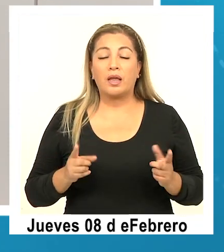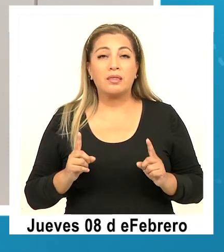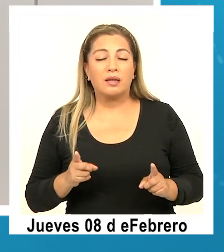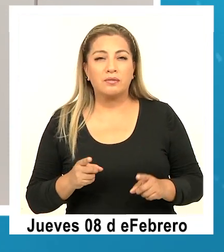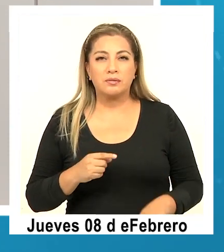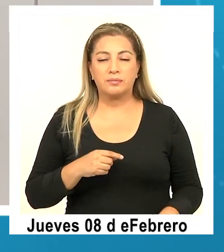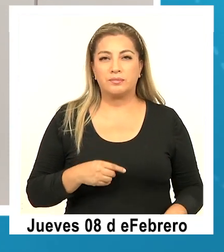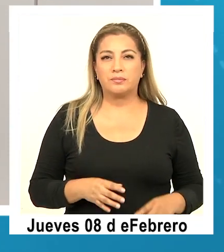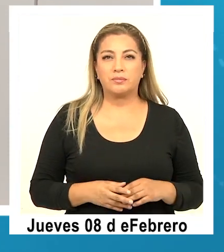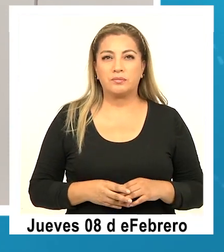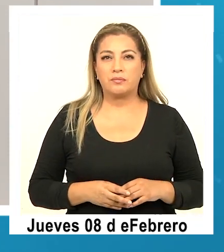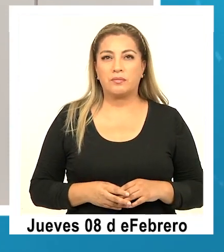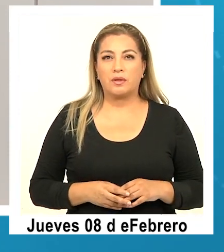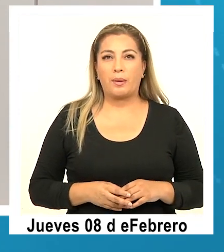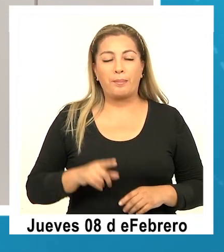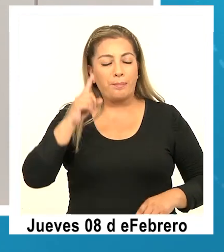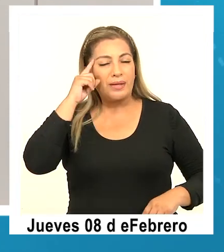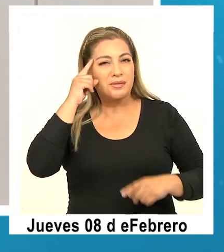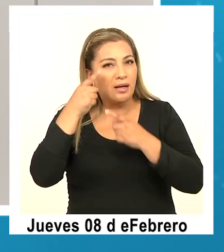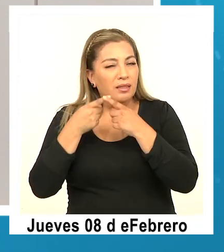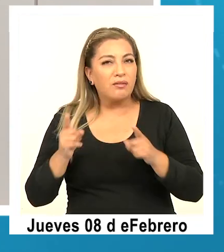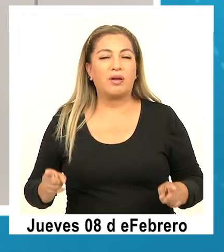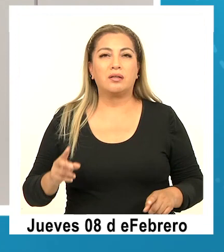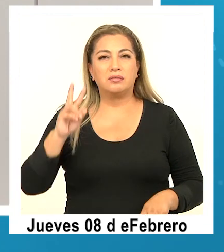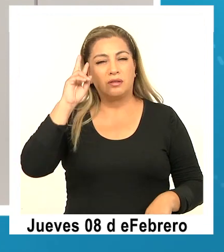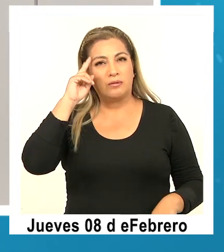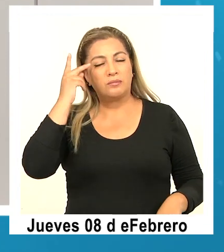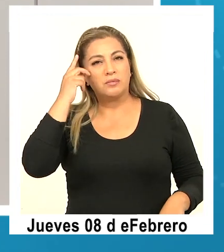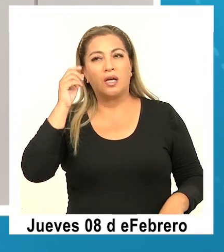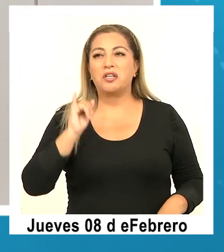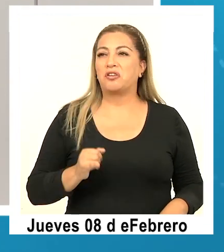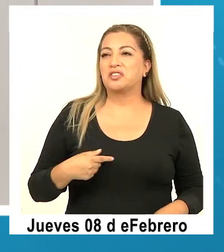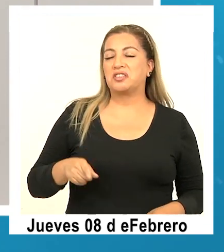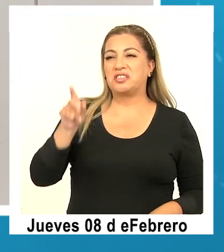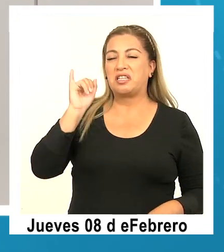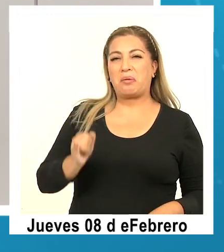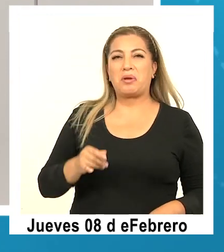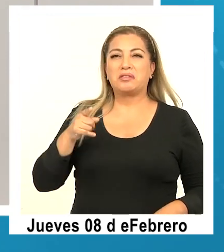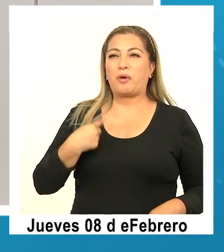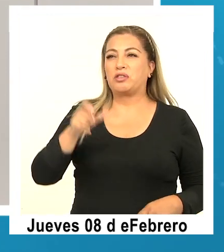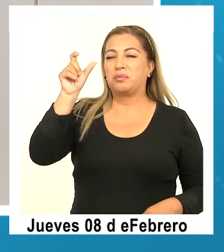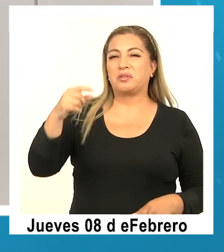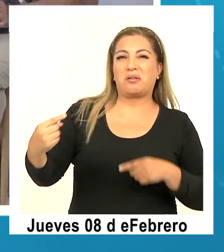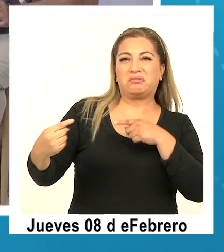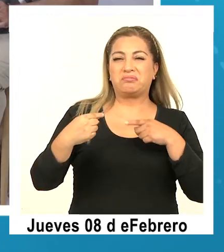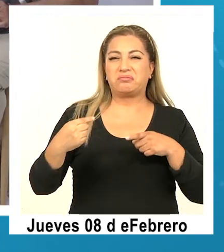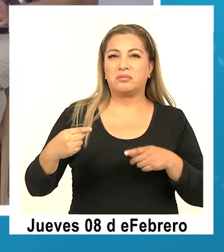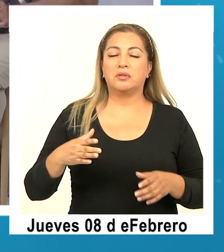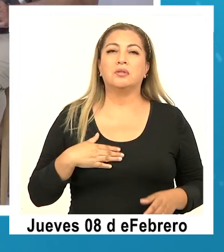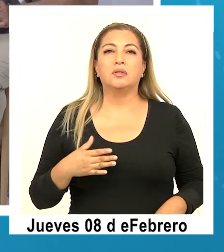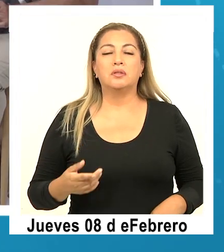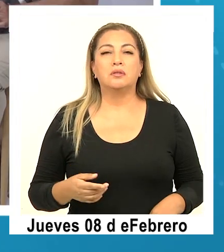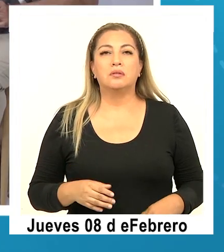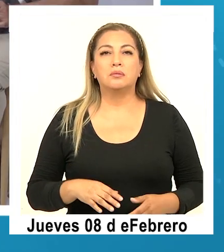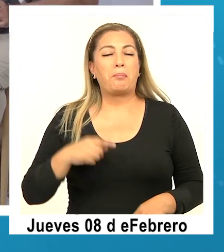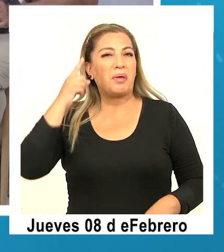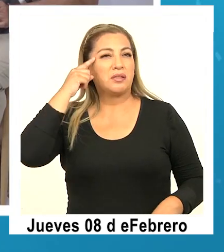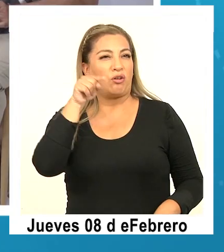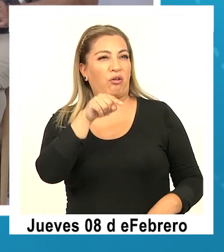que empezar a ser distintos, a terminar con esta confrontación, con esta discusión permanente de solo encontrar malo